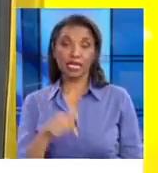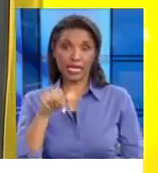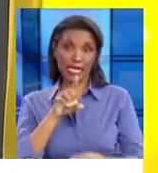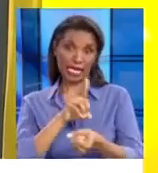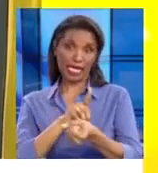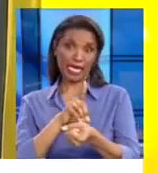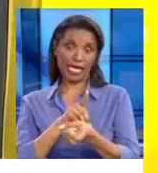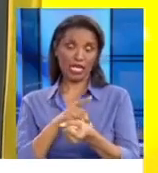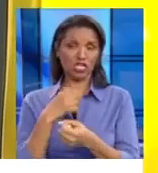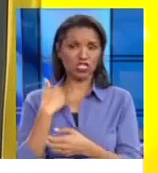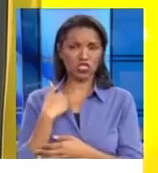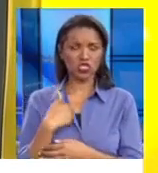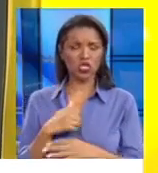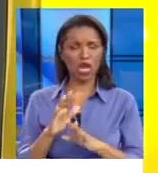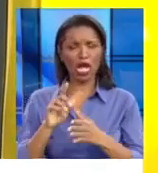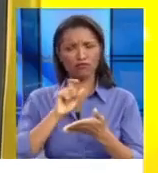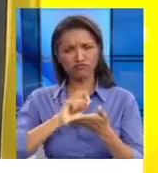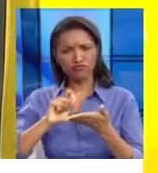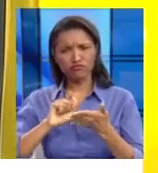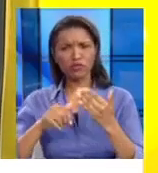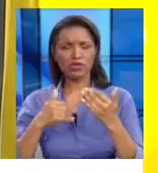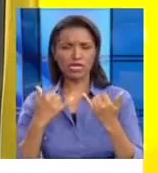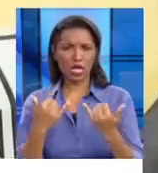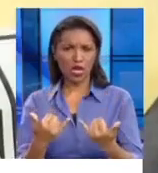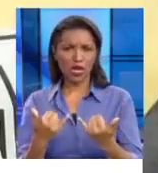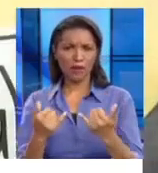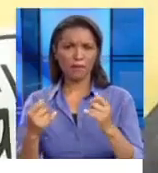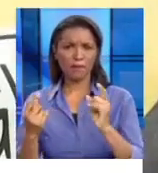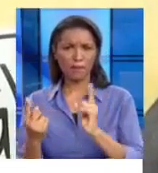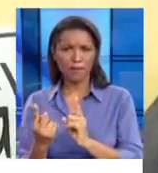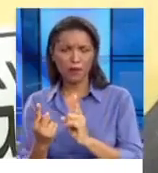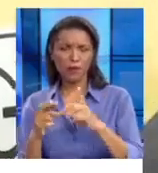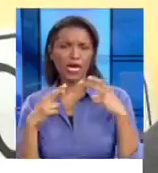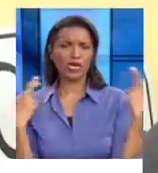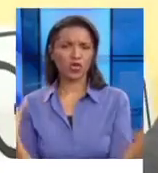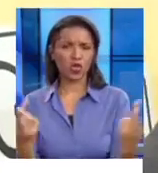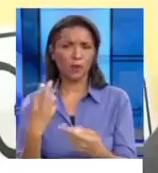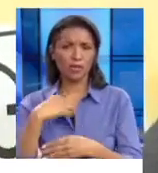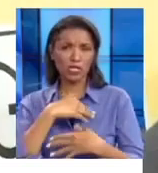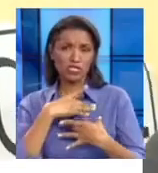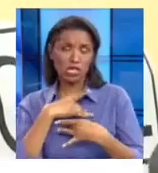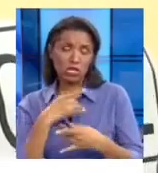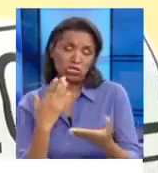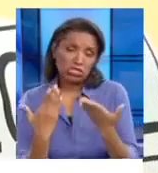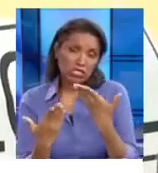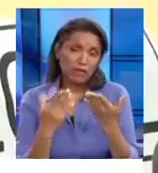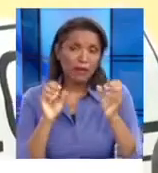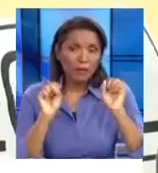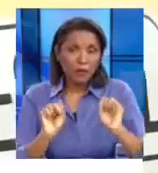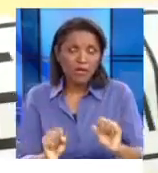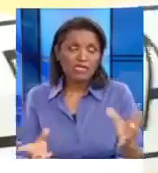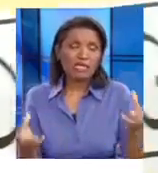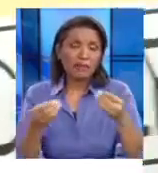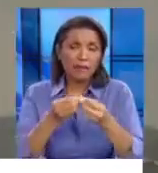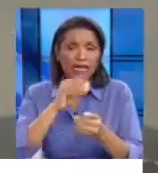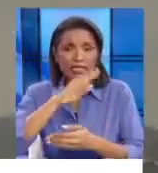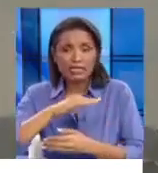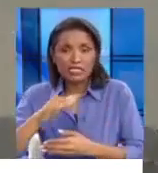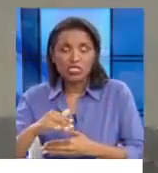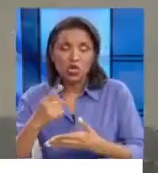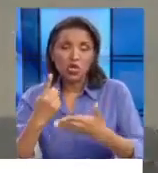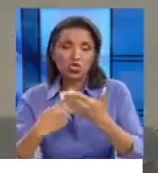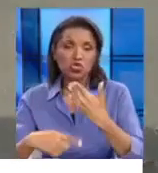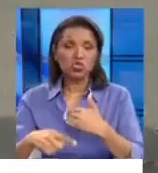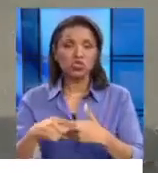llevaba esas inquietudes al Ministerio de Salud y pues vamos a tener una respuesta por parte de ellos si es se mantiene el 80% o se deja el 100%.